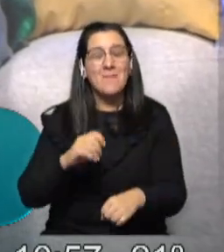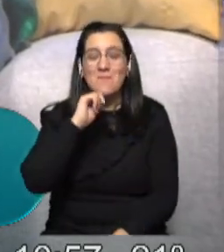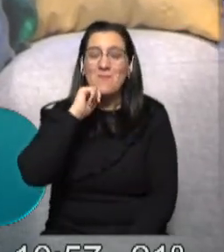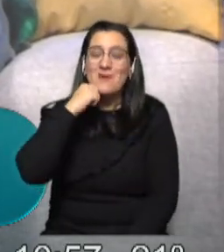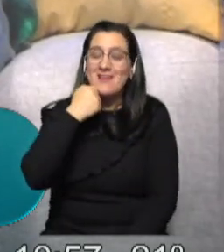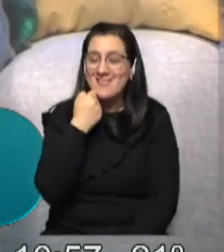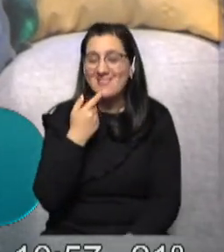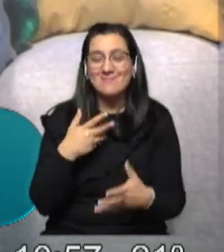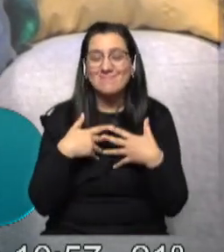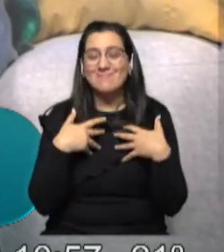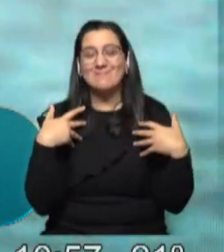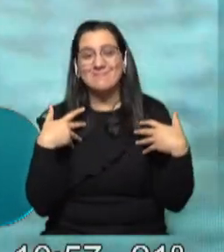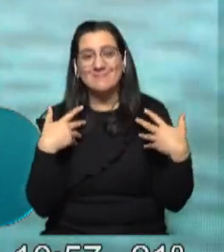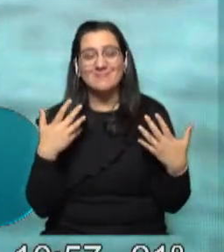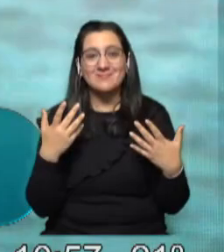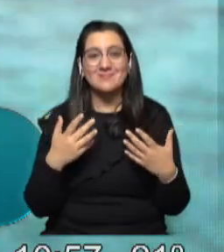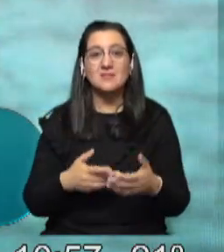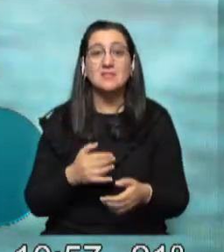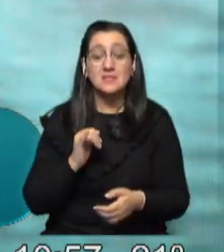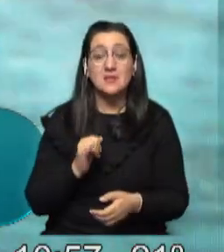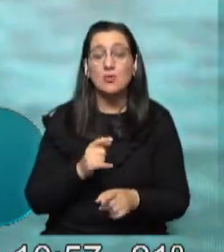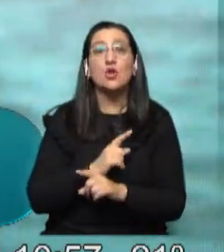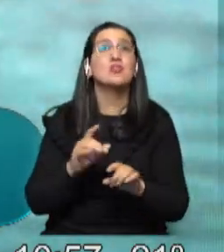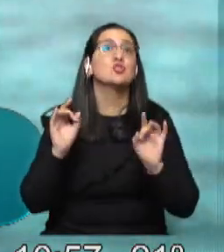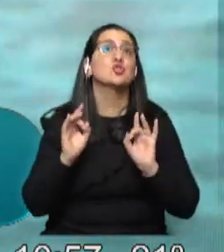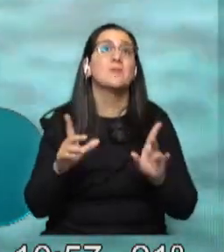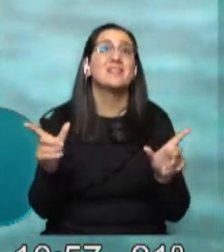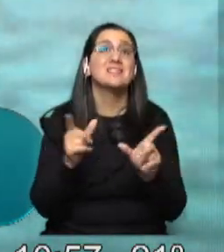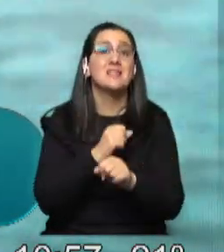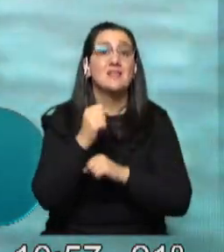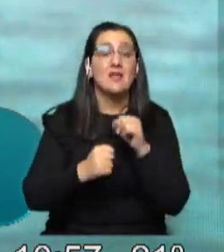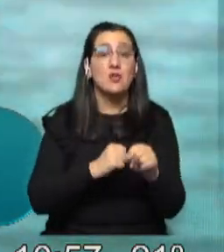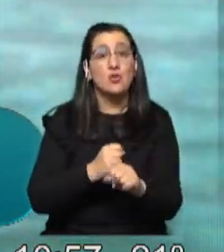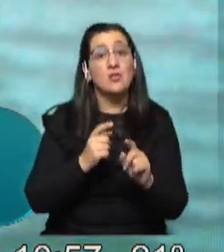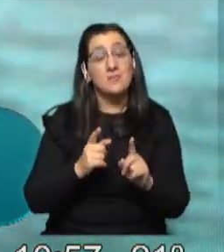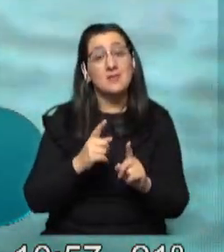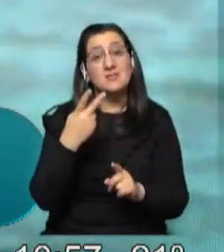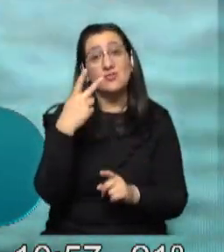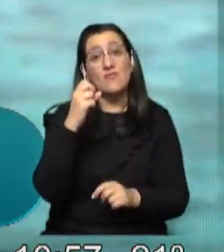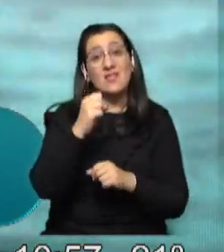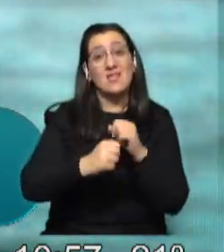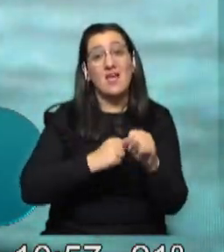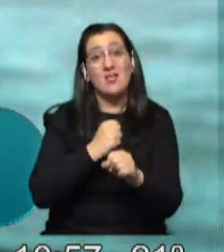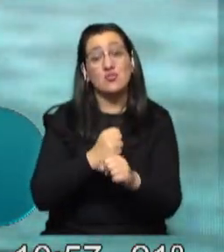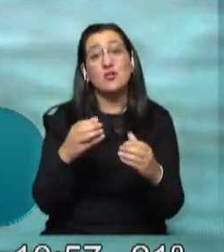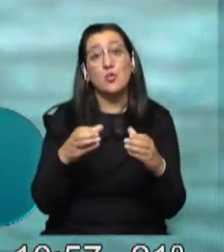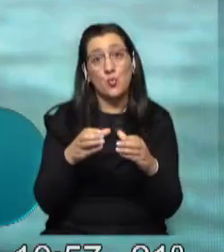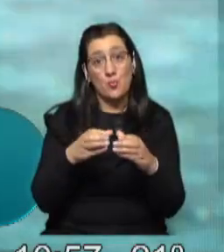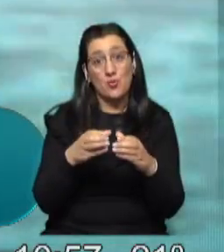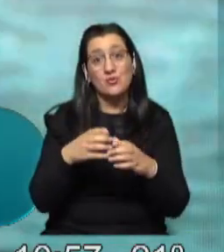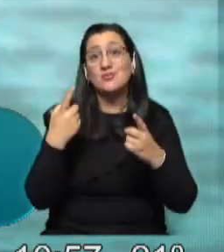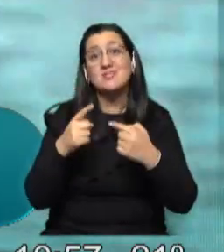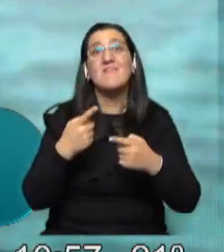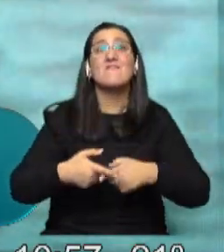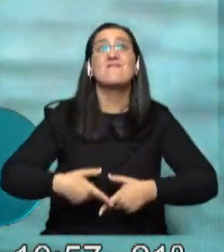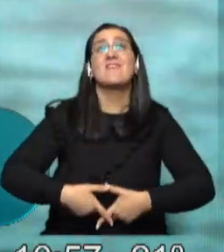bisagras, remociones, claro, desafíos. Porque ese no solo es el cierre de año, sino que son los 20 años de la MUFA. Y es la celebración de